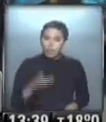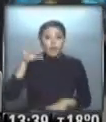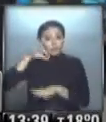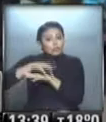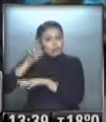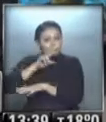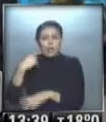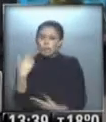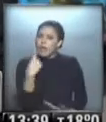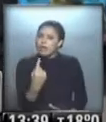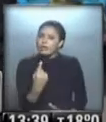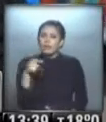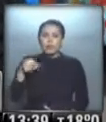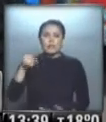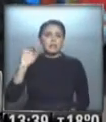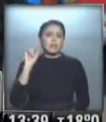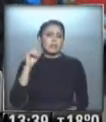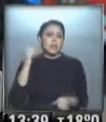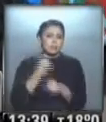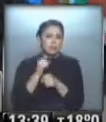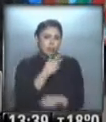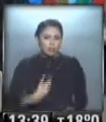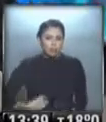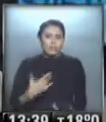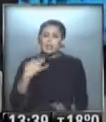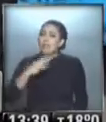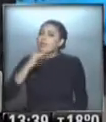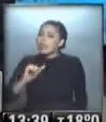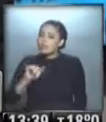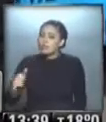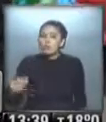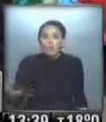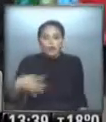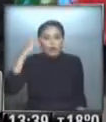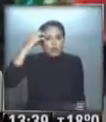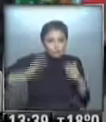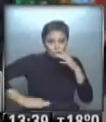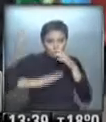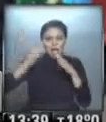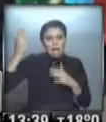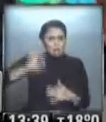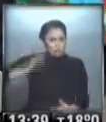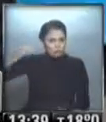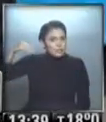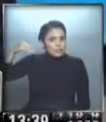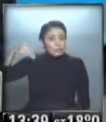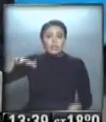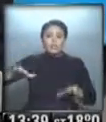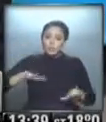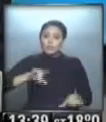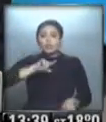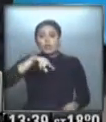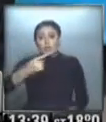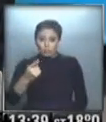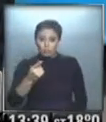doctora se puede amparar en el sentido de que es funcionaria pública y tiene que denunciar un delito de problema es que la corte suprema hace pocos años en un caso de